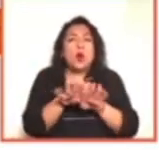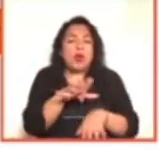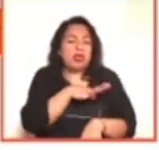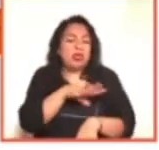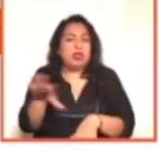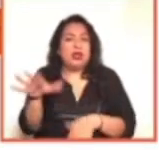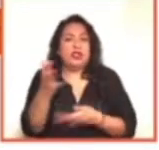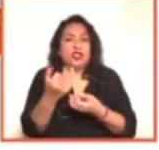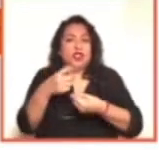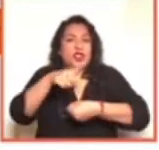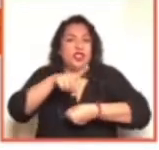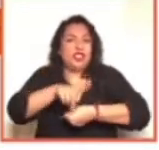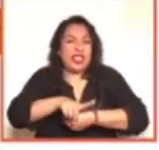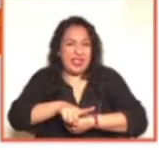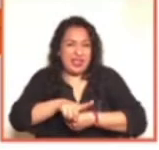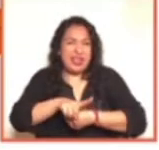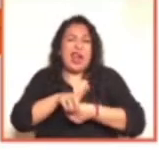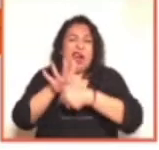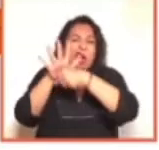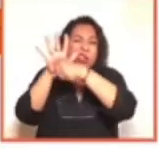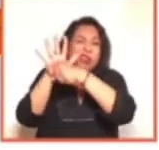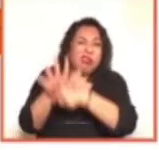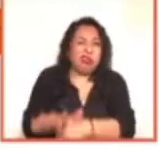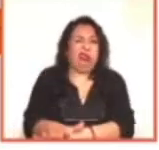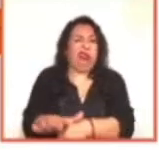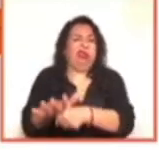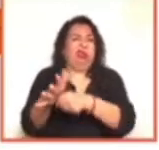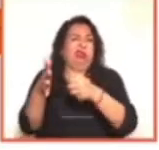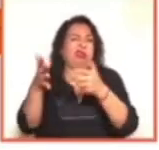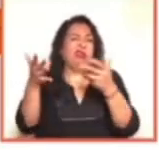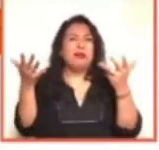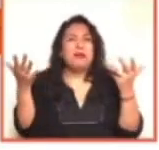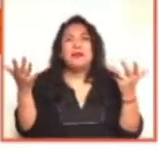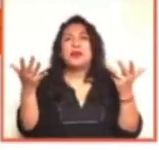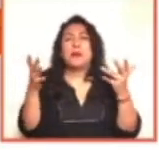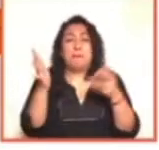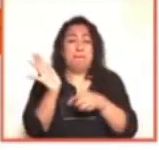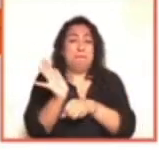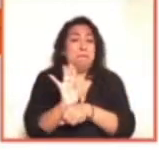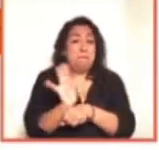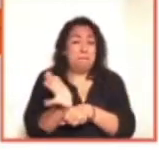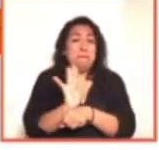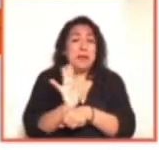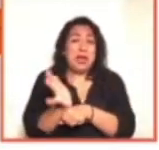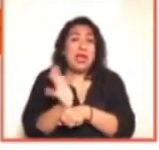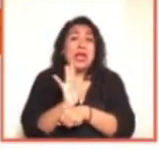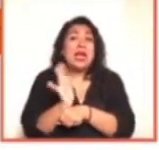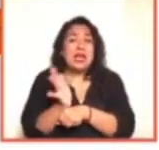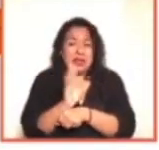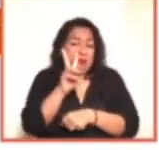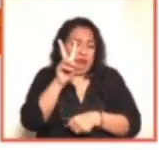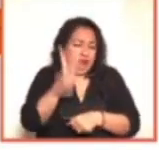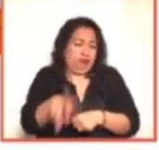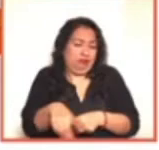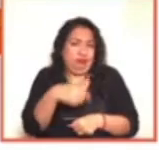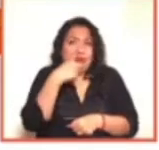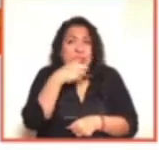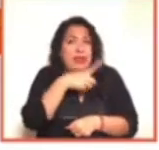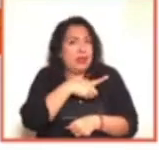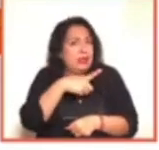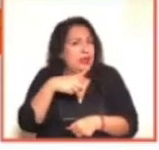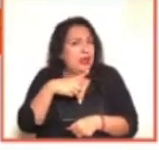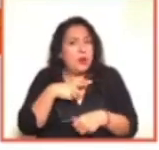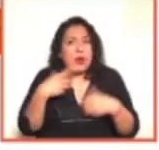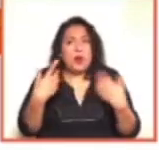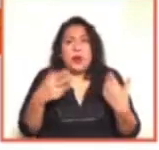de represiva, opresora, una película que repito, debía considerarse entre lo